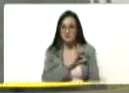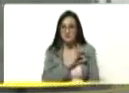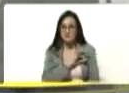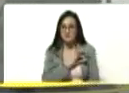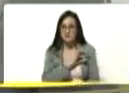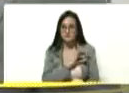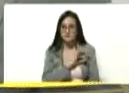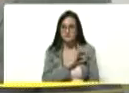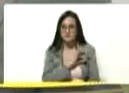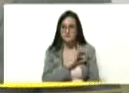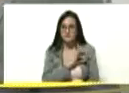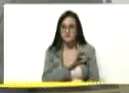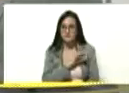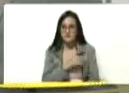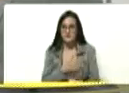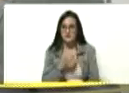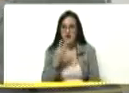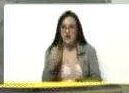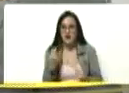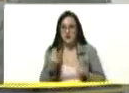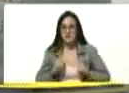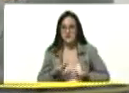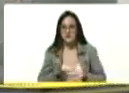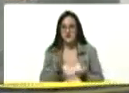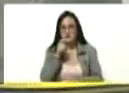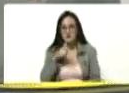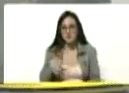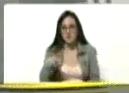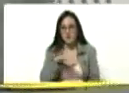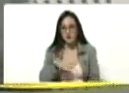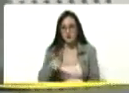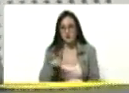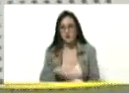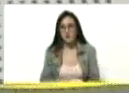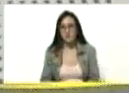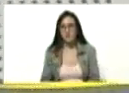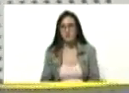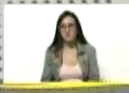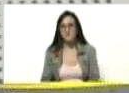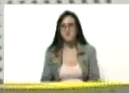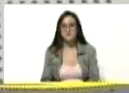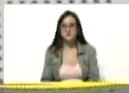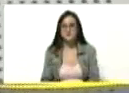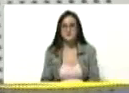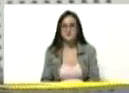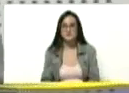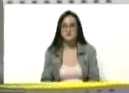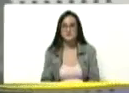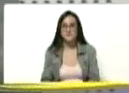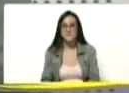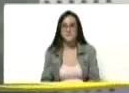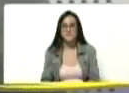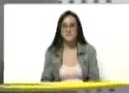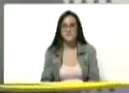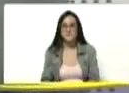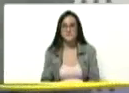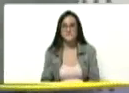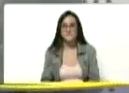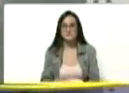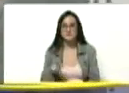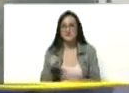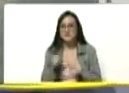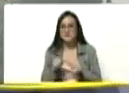people, y una elevada calidad de vida para nuestros pueblos. Grenada remains deeply indebted, Granada